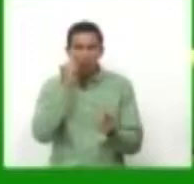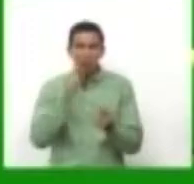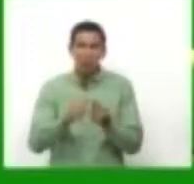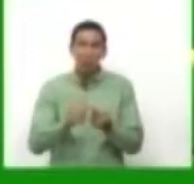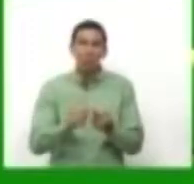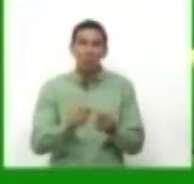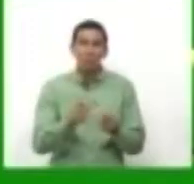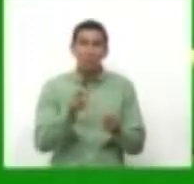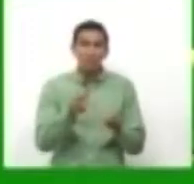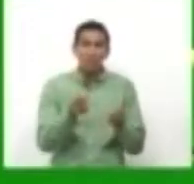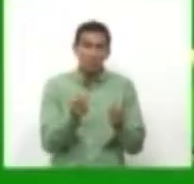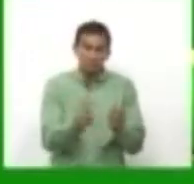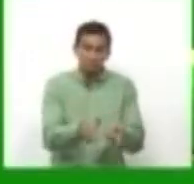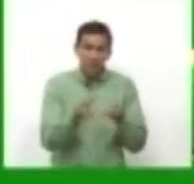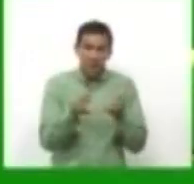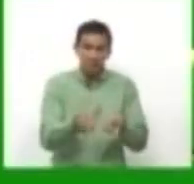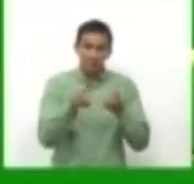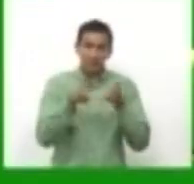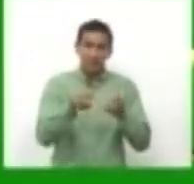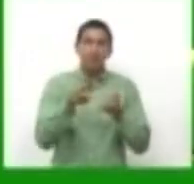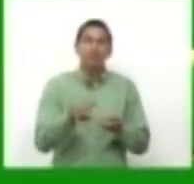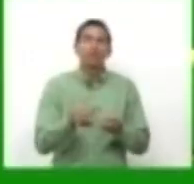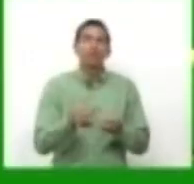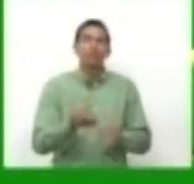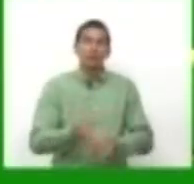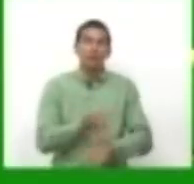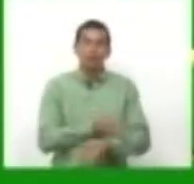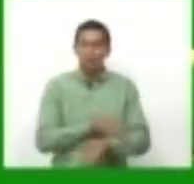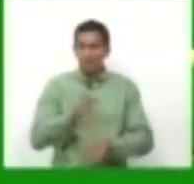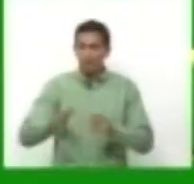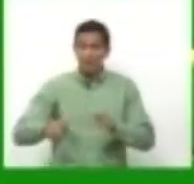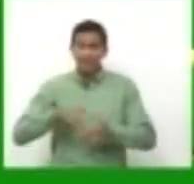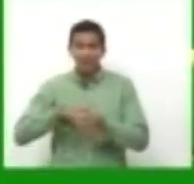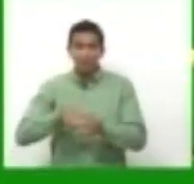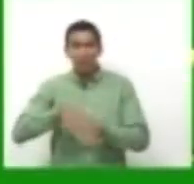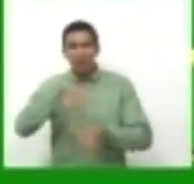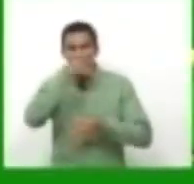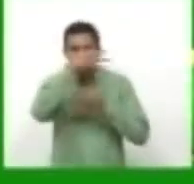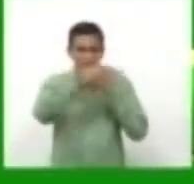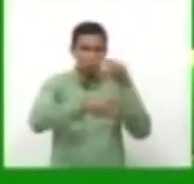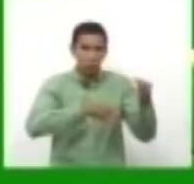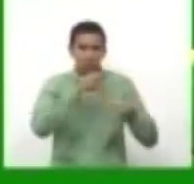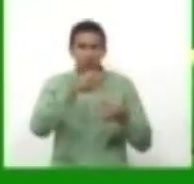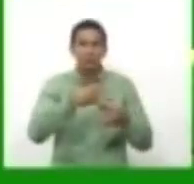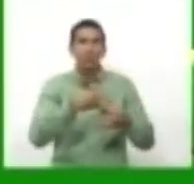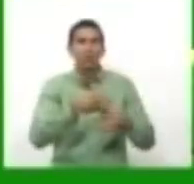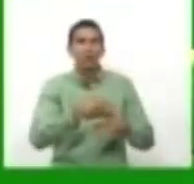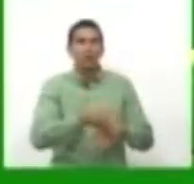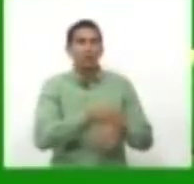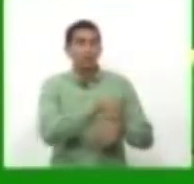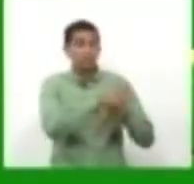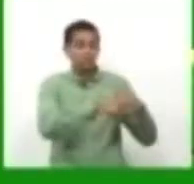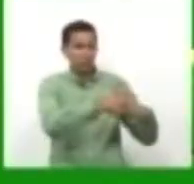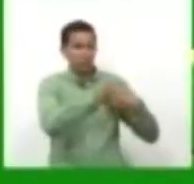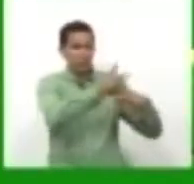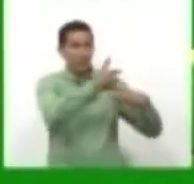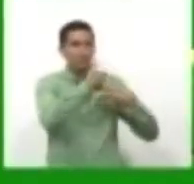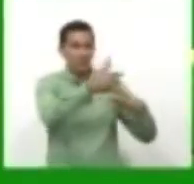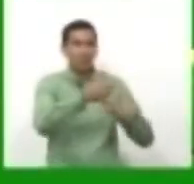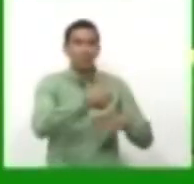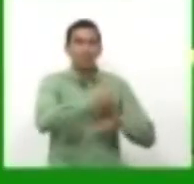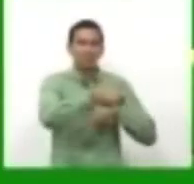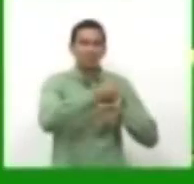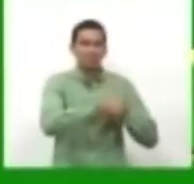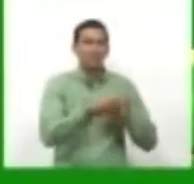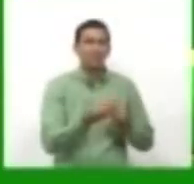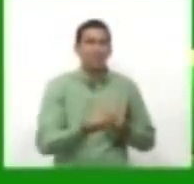extorsión. Estas acciones se pudieron realizar gracias a las denuncias de varios transportadores quienes venían siendo víctimas de estas personas, quienes les exigían dinero a